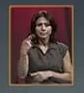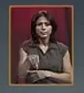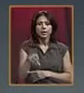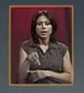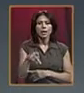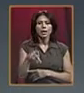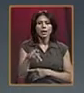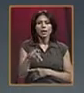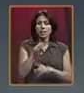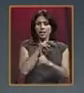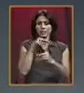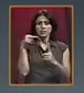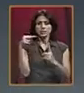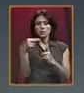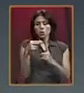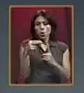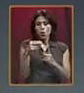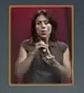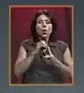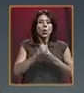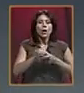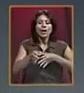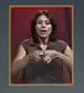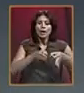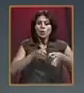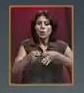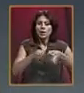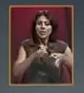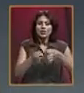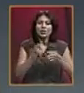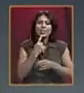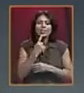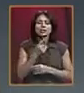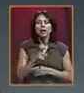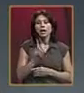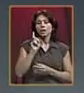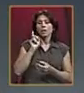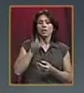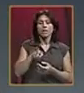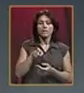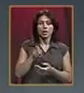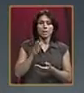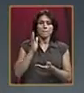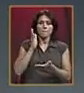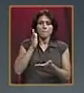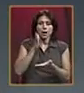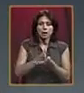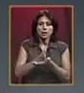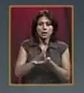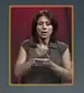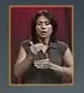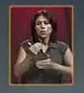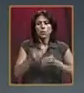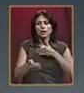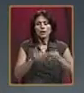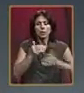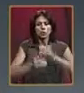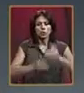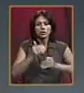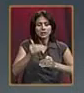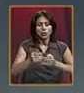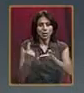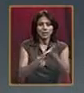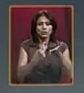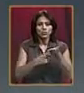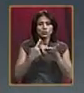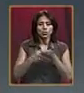la visión o el argumento de que hay que paralizar cualquier proceso de discusión y de decisión